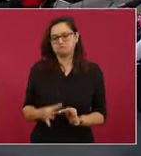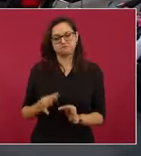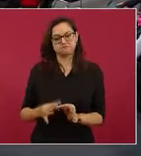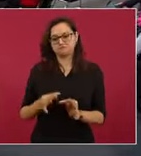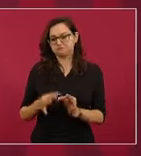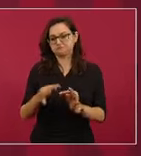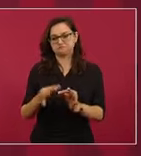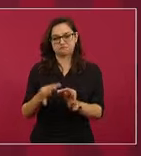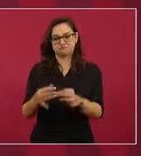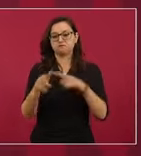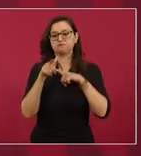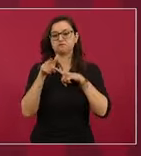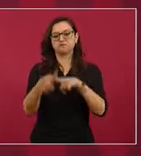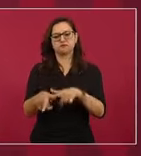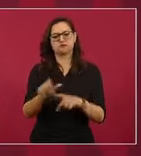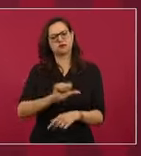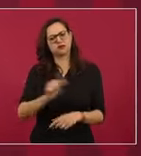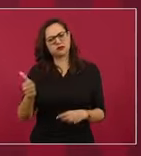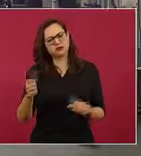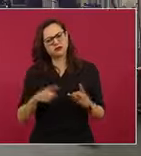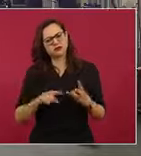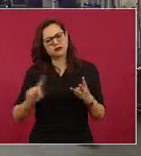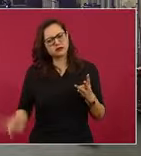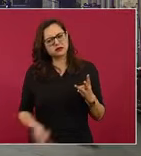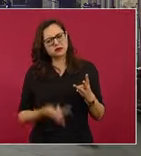seguir adelante. Tu otra pregunta es…